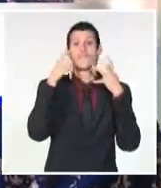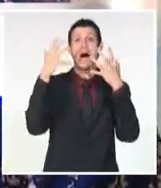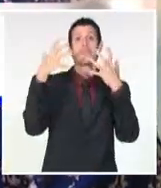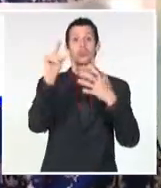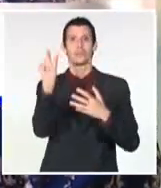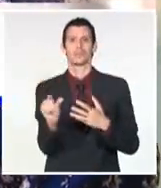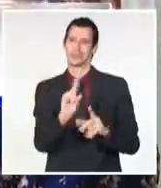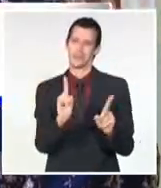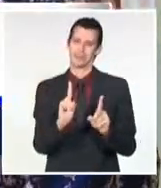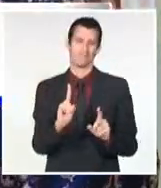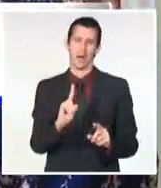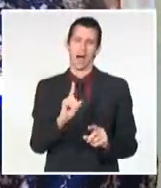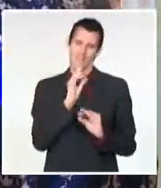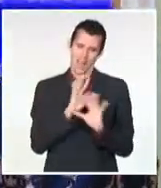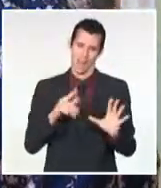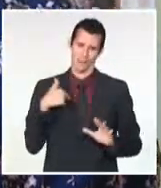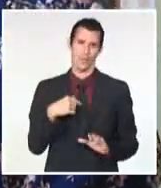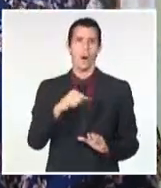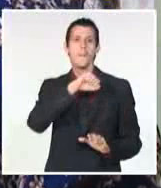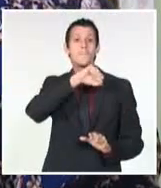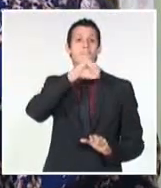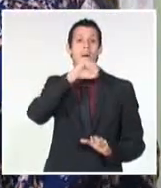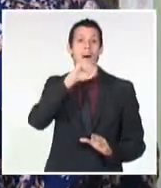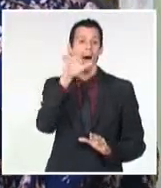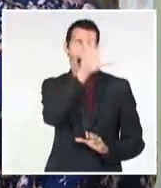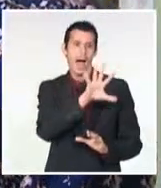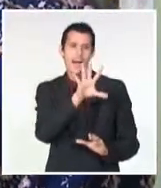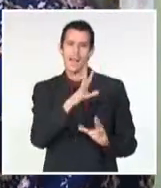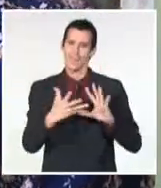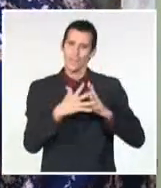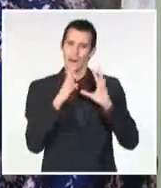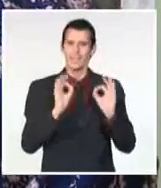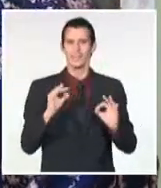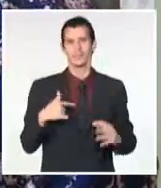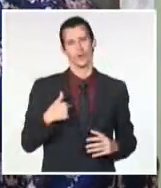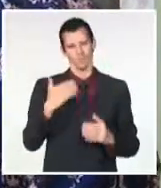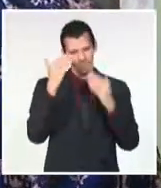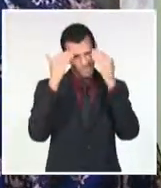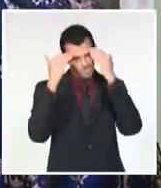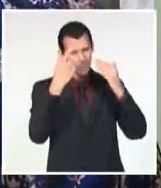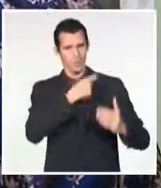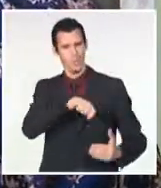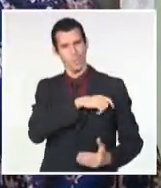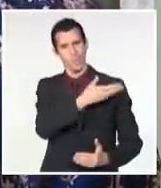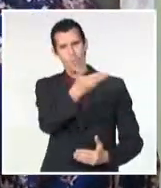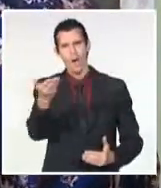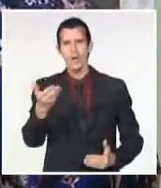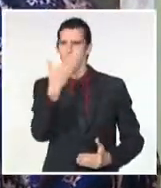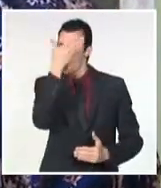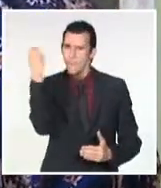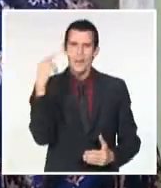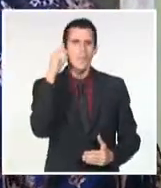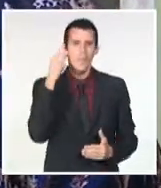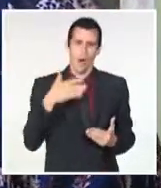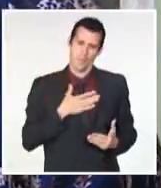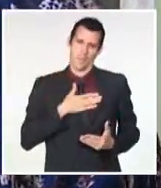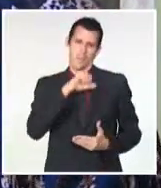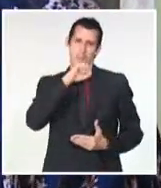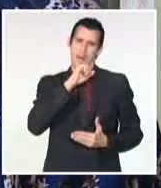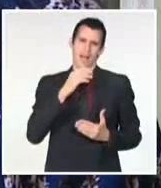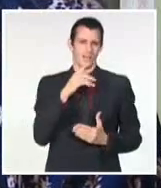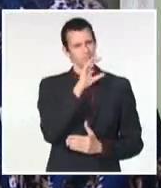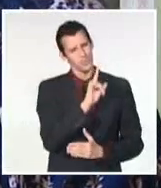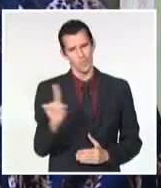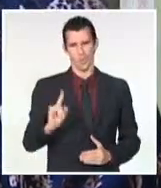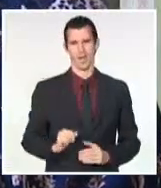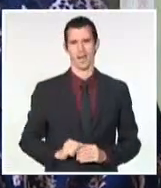de Cuba. Yo agradezco mucho al pueblo de Cuba, que nunca la olvidó y que a través de muchos años y de